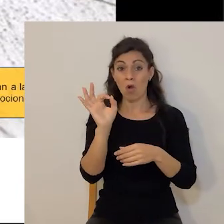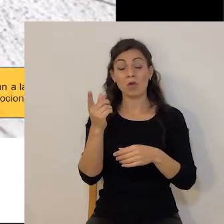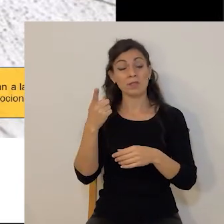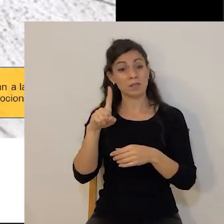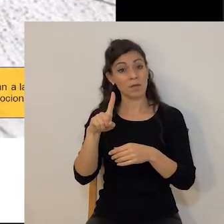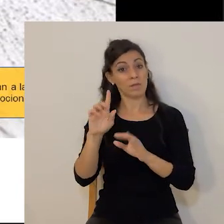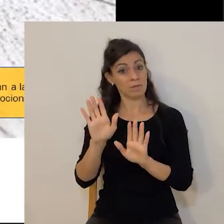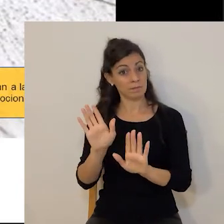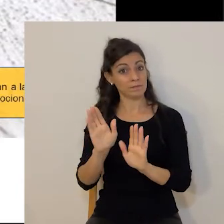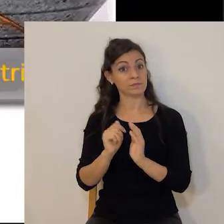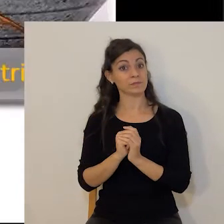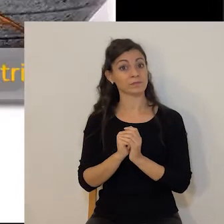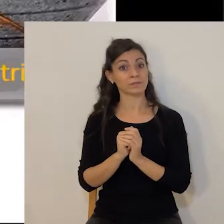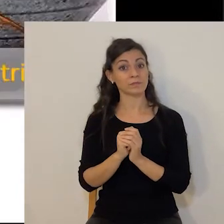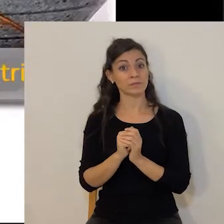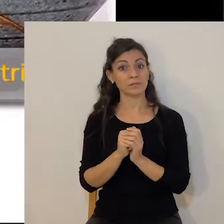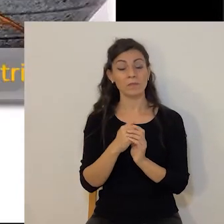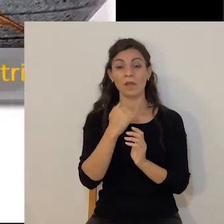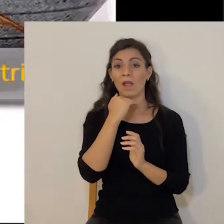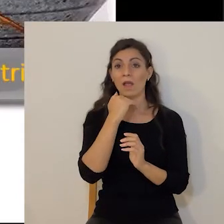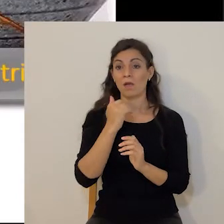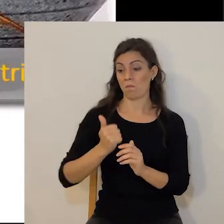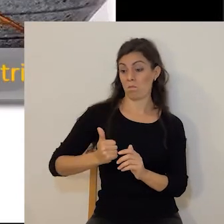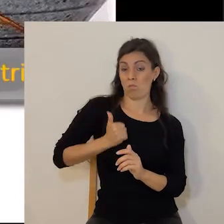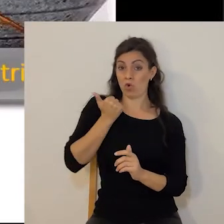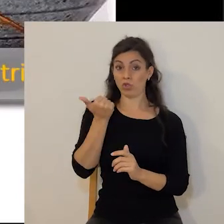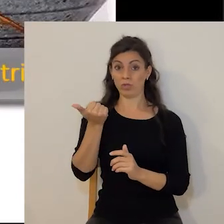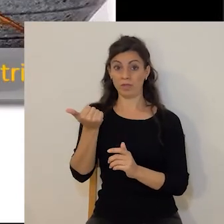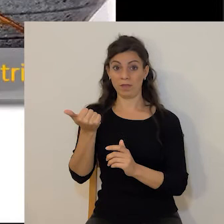también como una oportunidad,